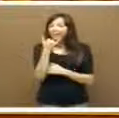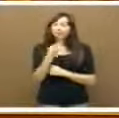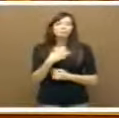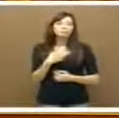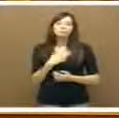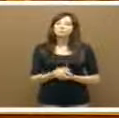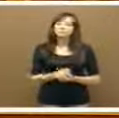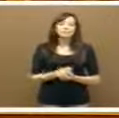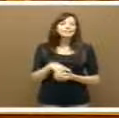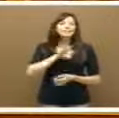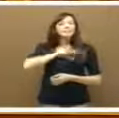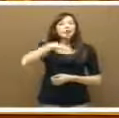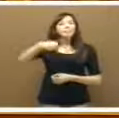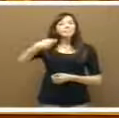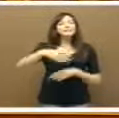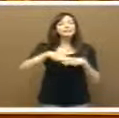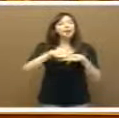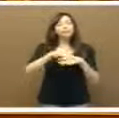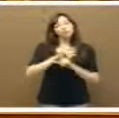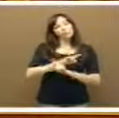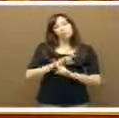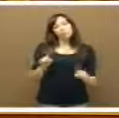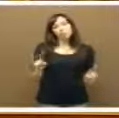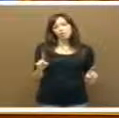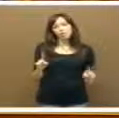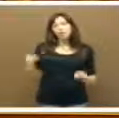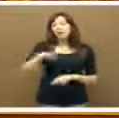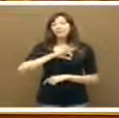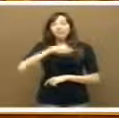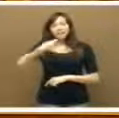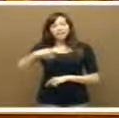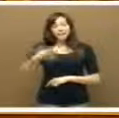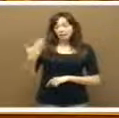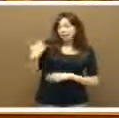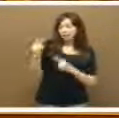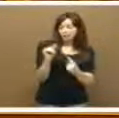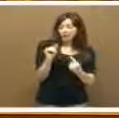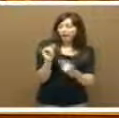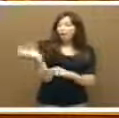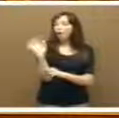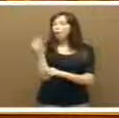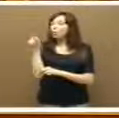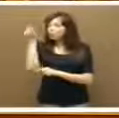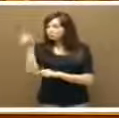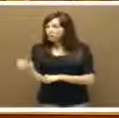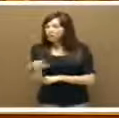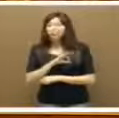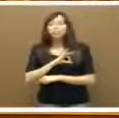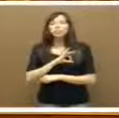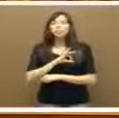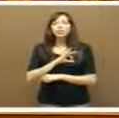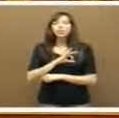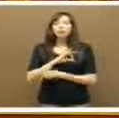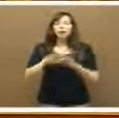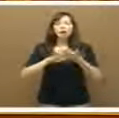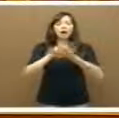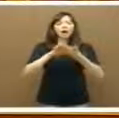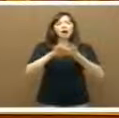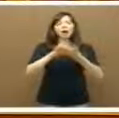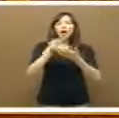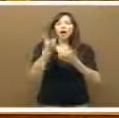Ni siquiera el señor presidente del Gobierno en el debate del Estado de Región, y usted hoy tampoco, han relativizado esos datos